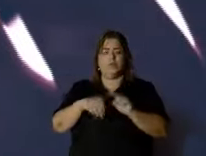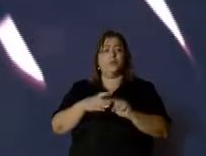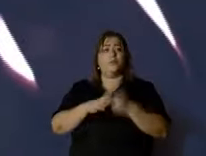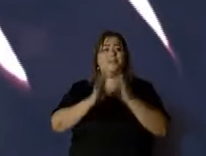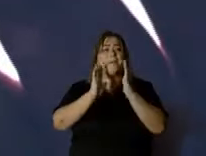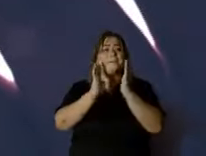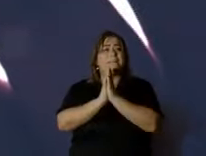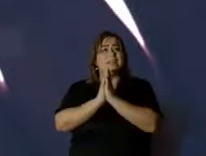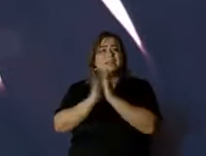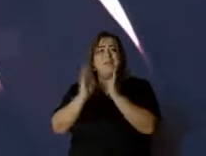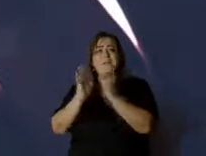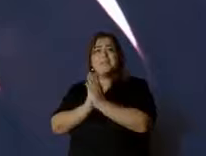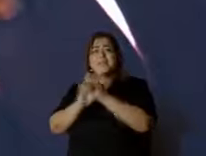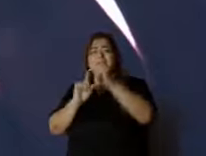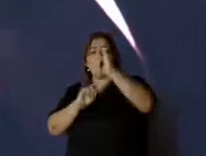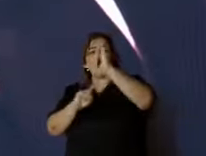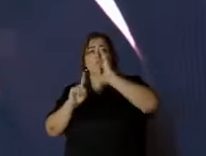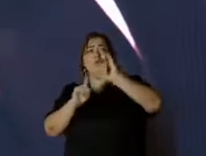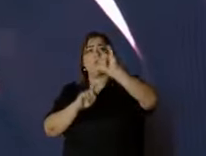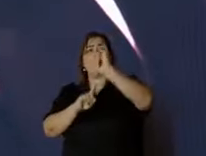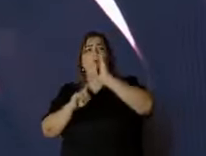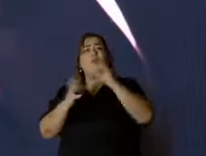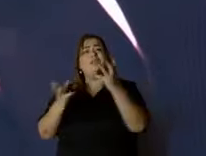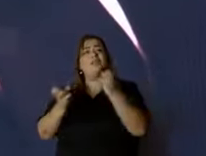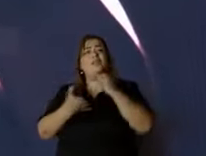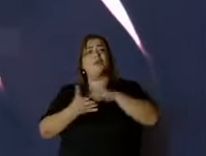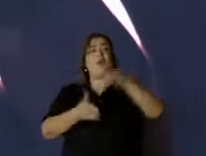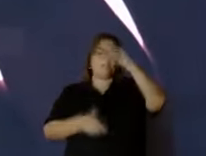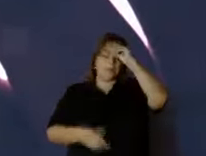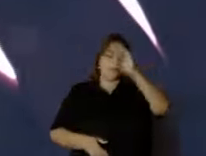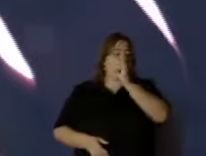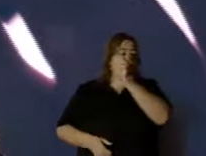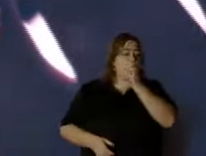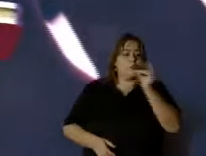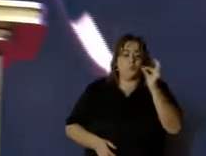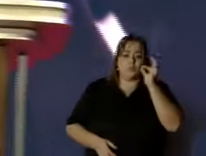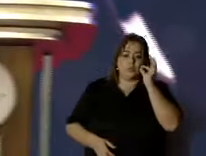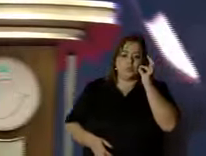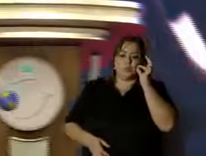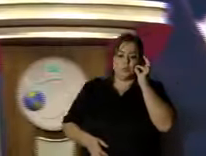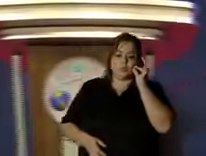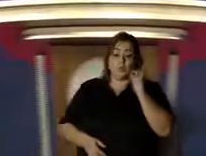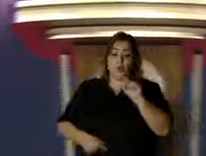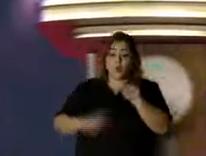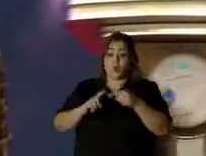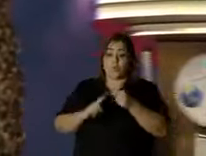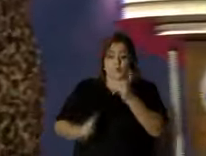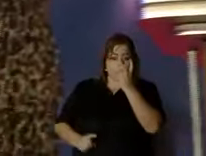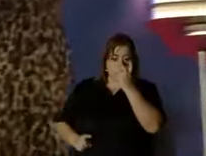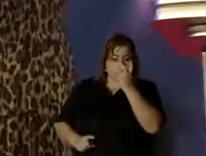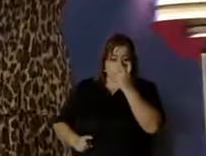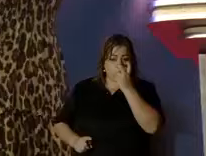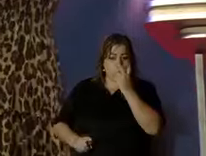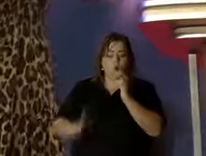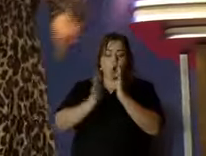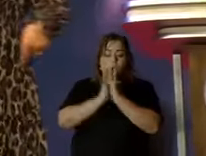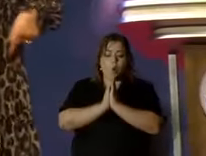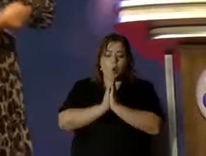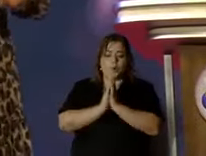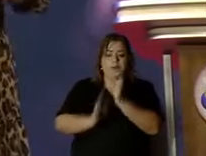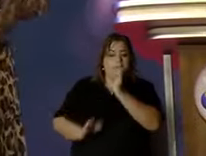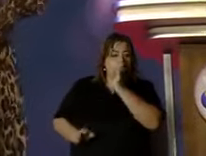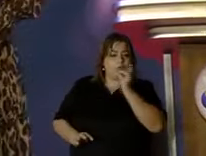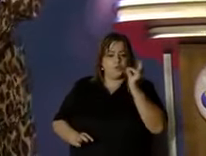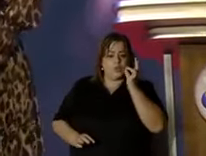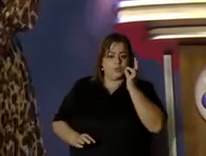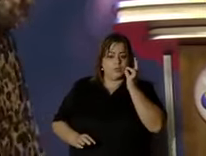al Señor, dame una unción de ayunar. Quiero ayunar, porque la incredulidad sale con ayuno y oración. Es lo que tiene que salir de